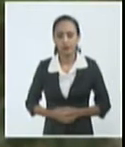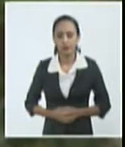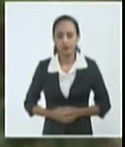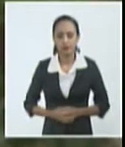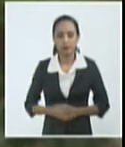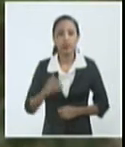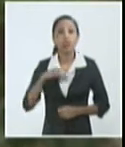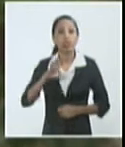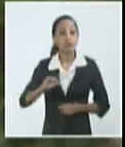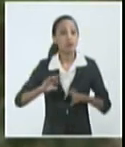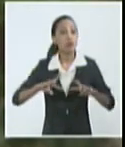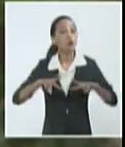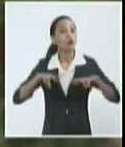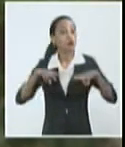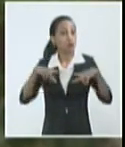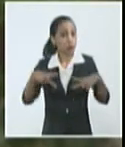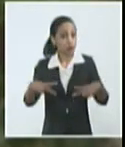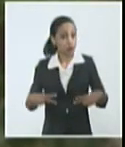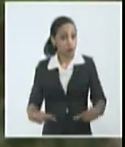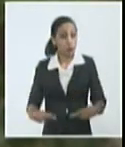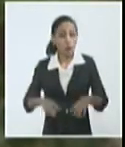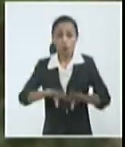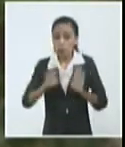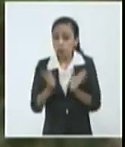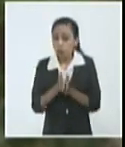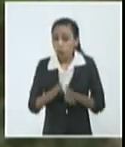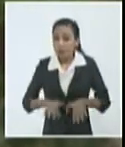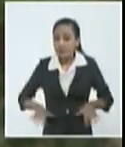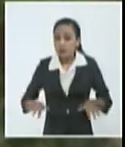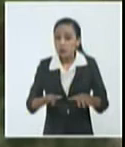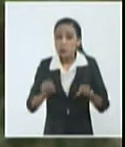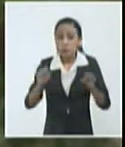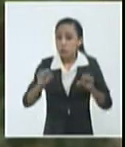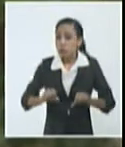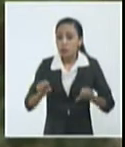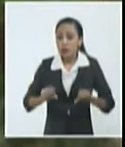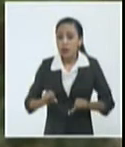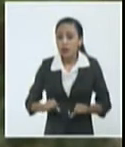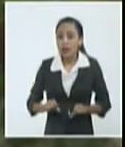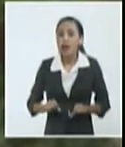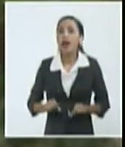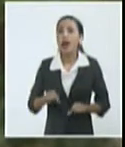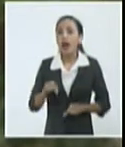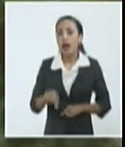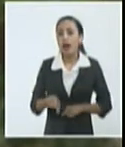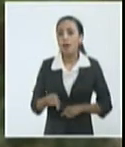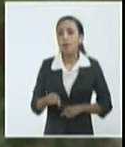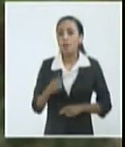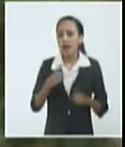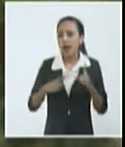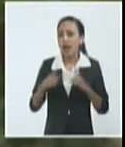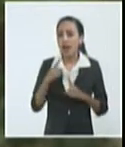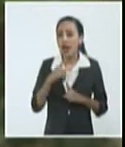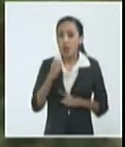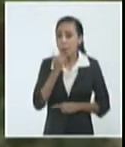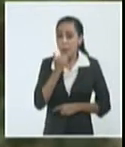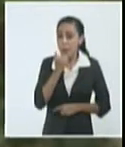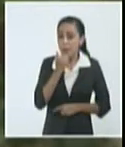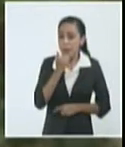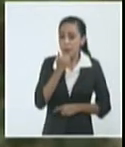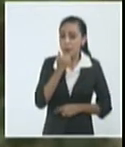más que todo lo que hemos enfrentado ha tenido como un elemento adicional de mucho